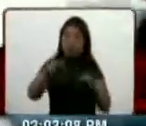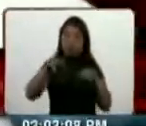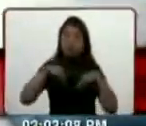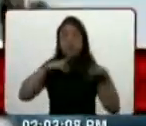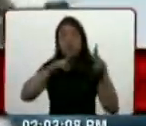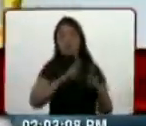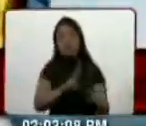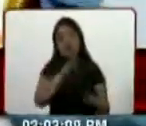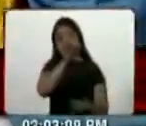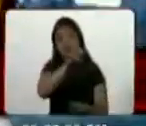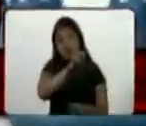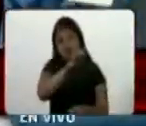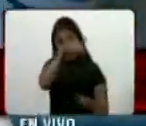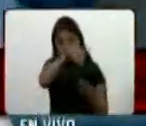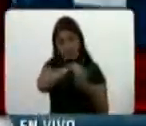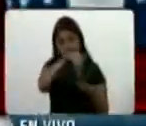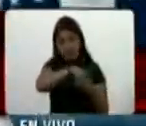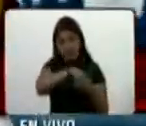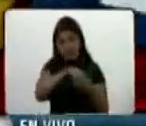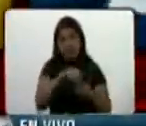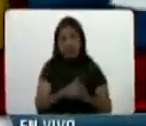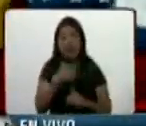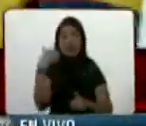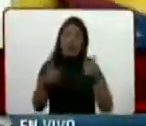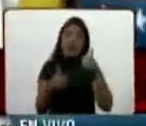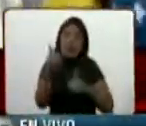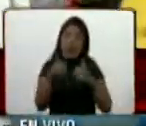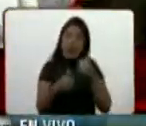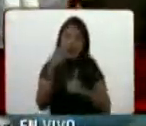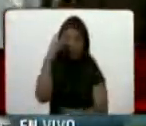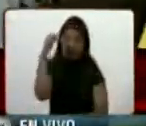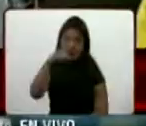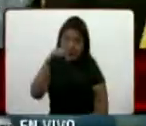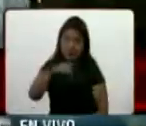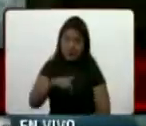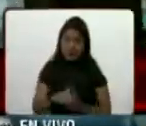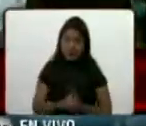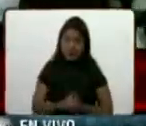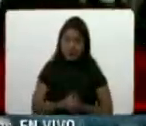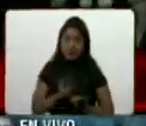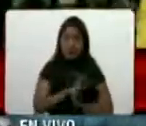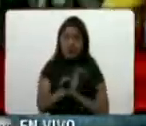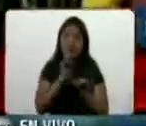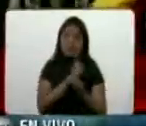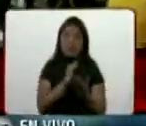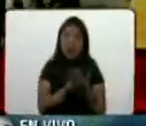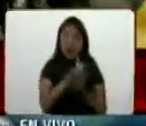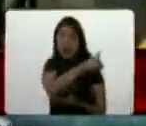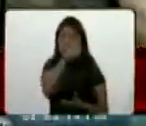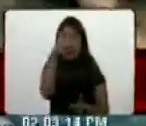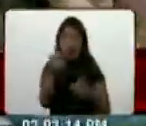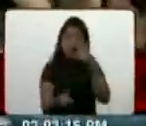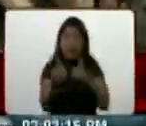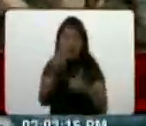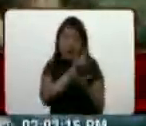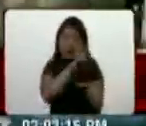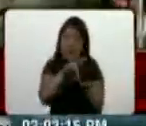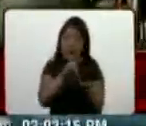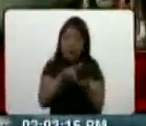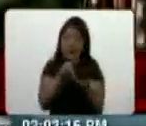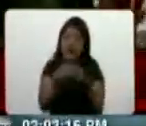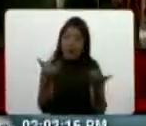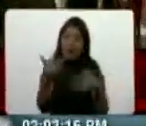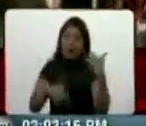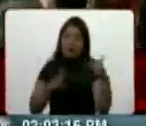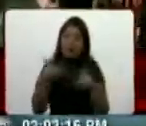resultados electorales por parte de los candidatos el día de hoy, el cual fue suscrito por cada uno de los candidatos que participan en esta